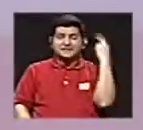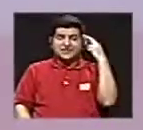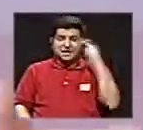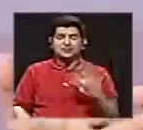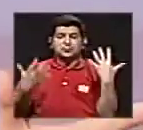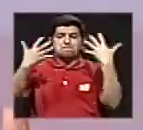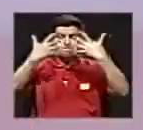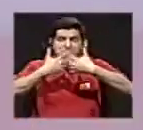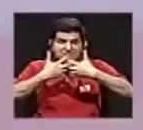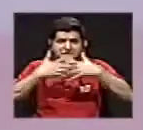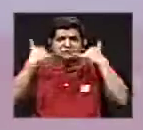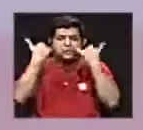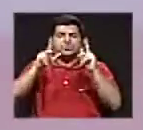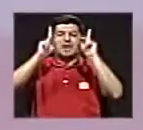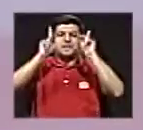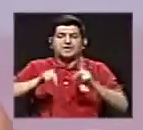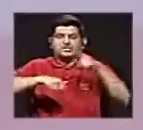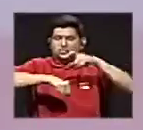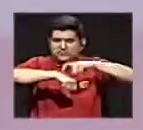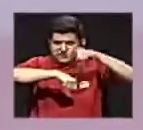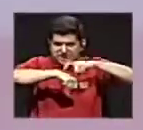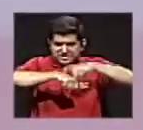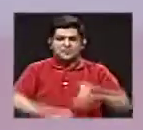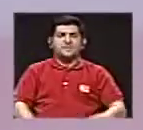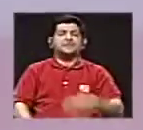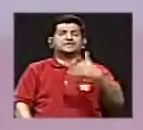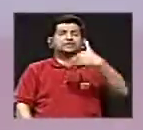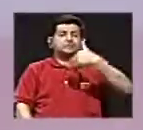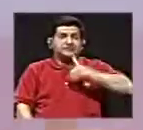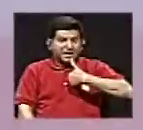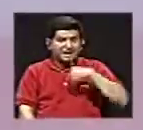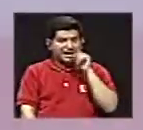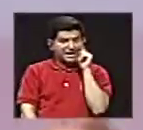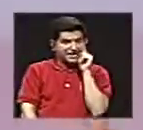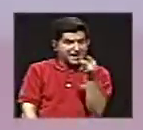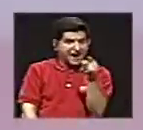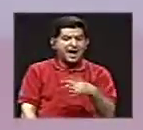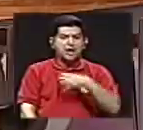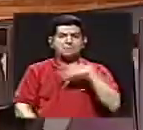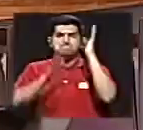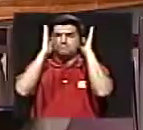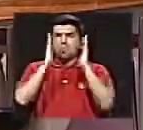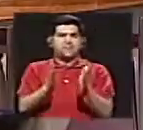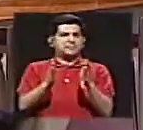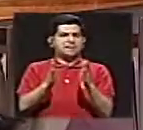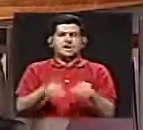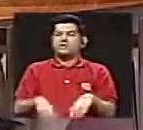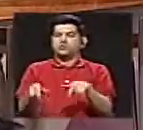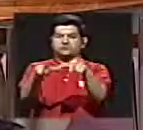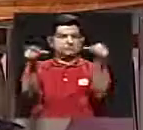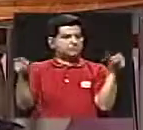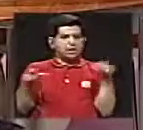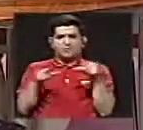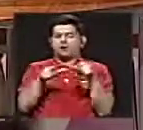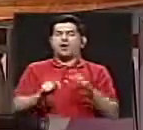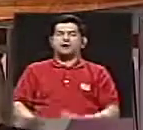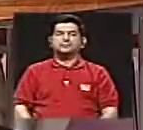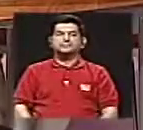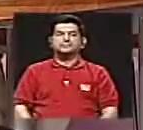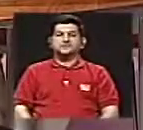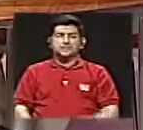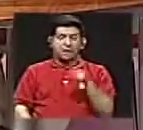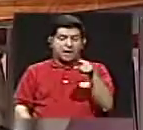mixto, porque ya había personas que incluso tenían, ya eran propietarios de sus terrenos, que incluso